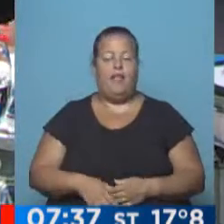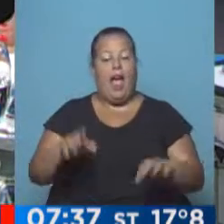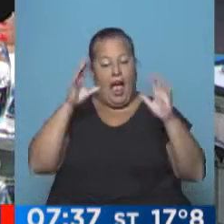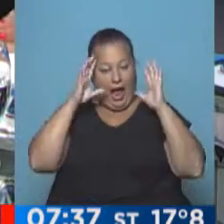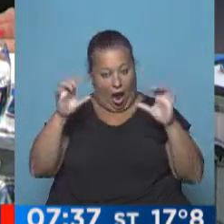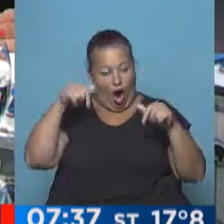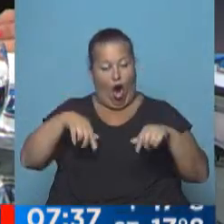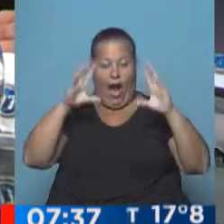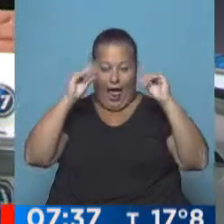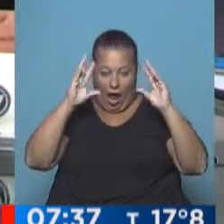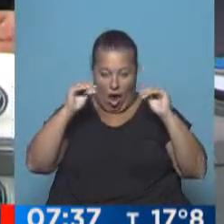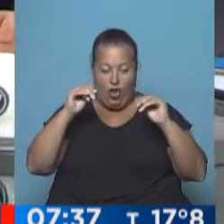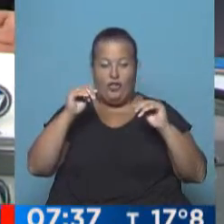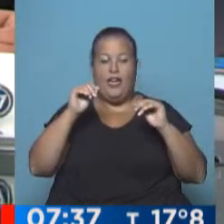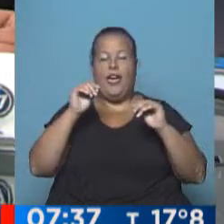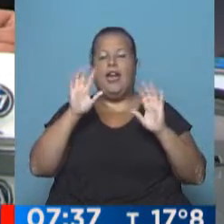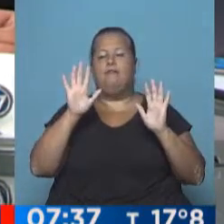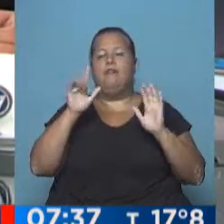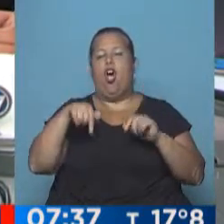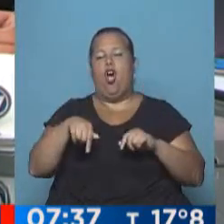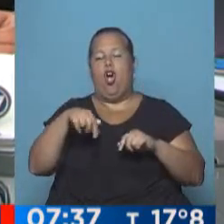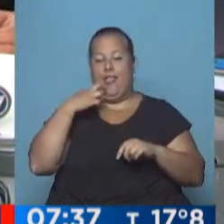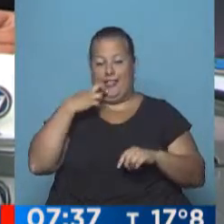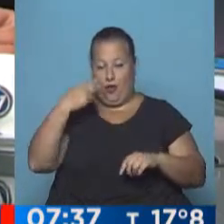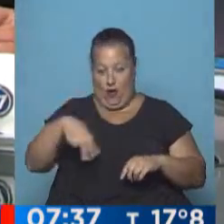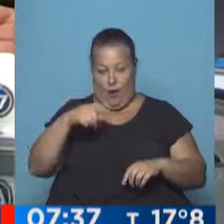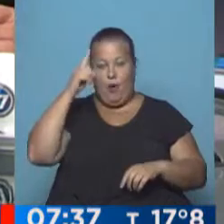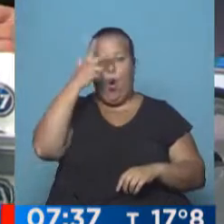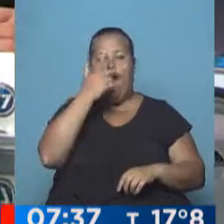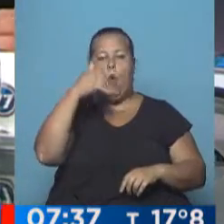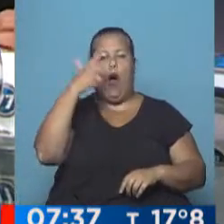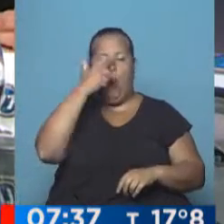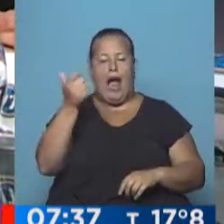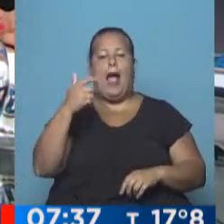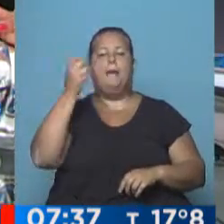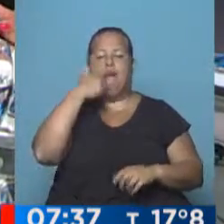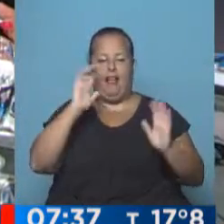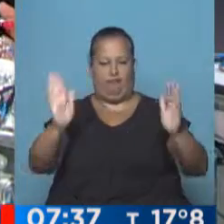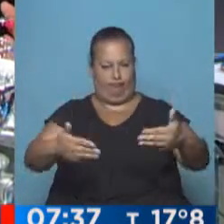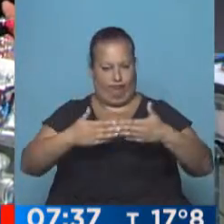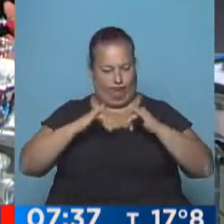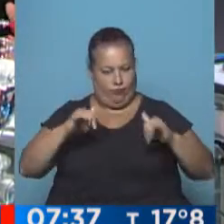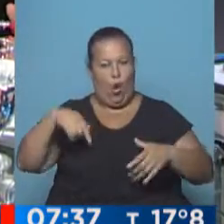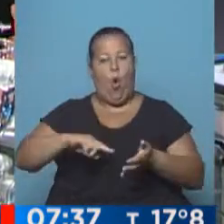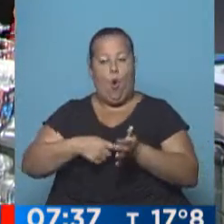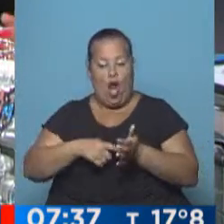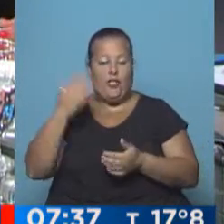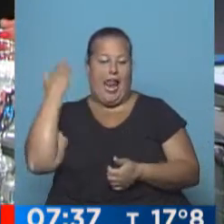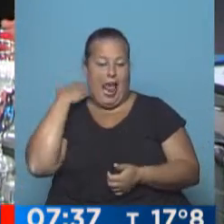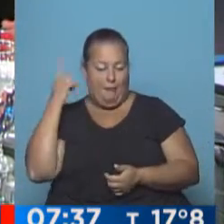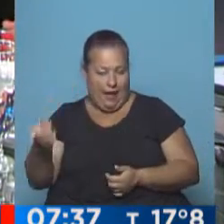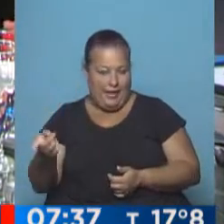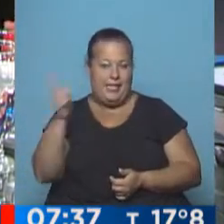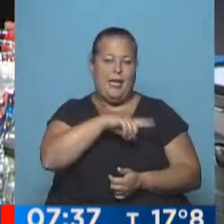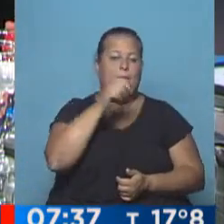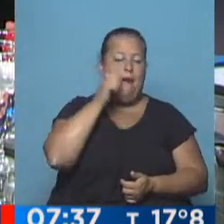Recordá, esta noche, 19, hoy 19, justamente en Humahuaca, en el norte del país, cierra Mauricio Macri. En Buenos Aires, La Matanza